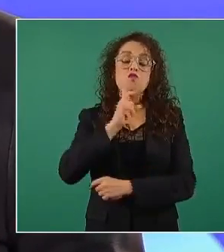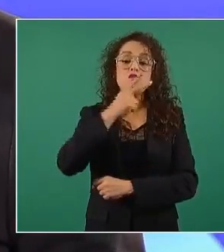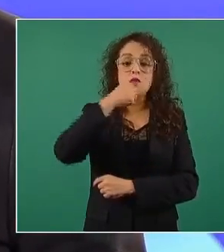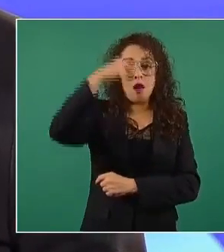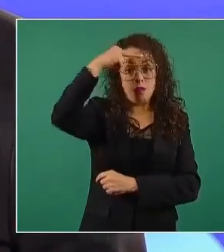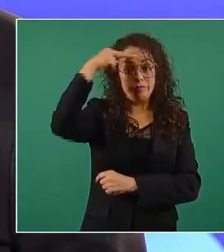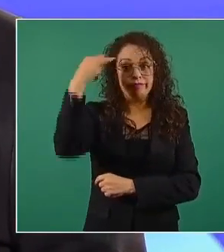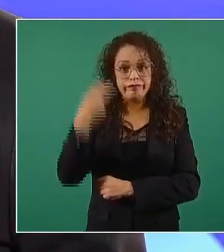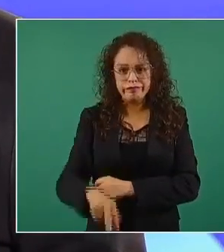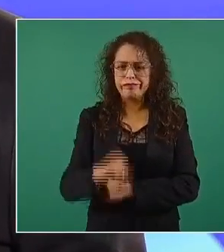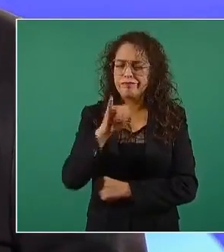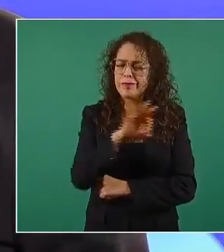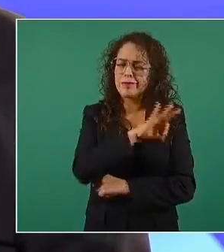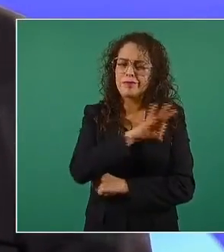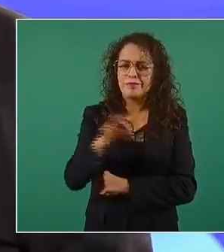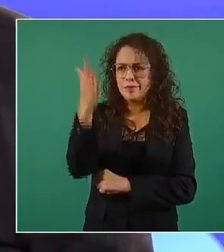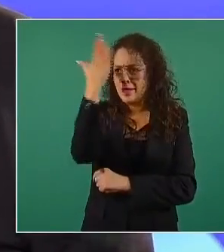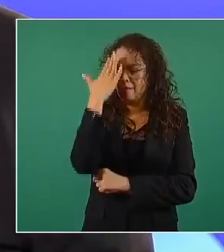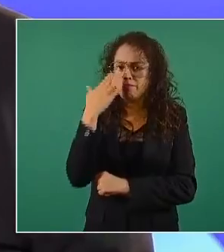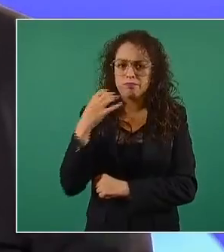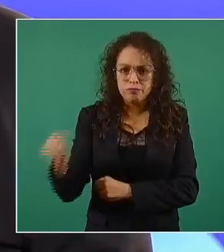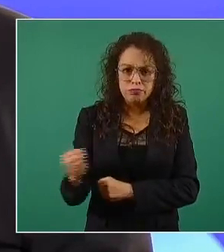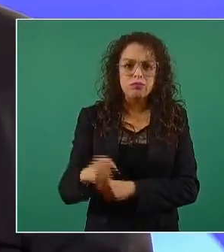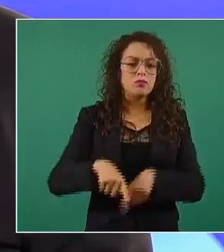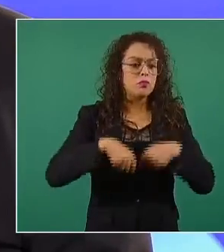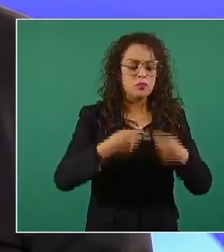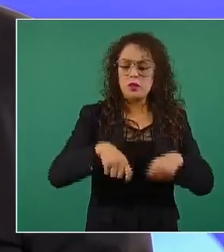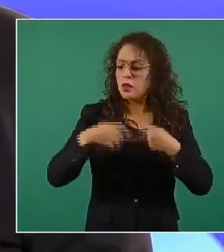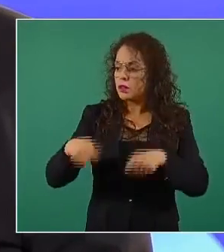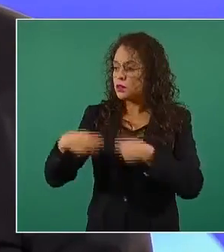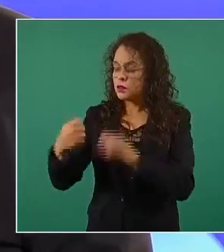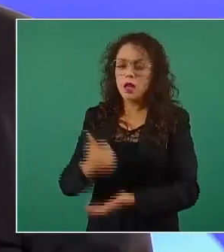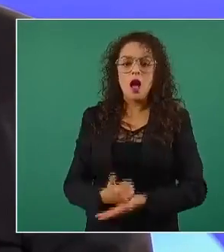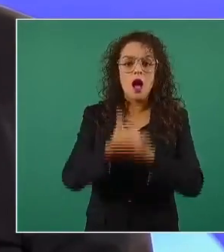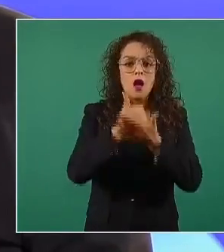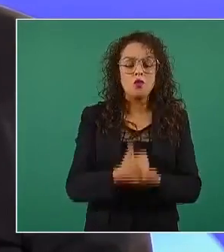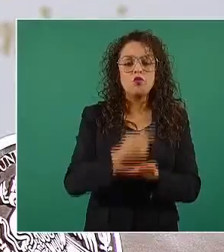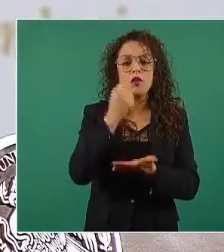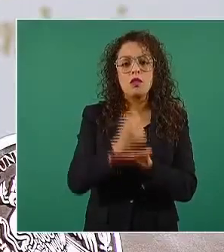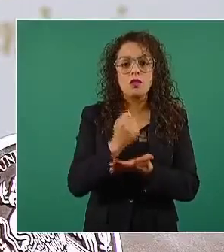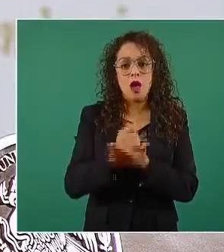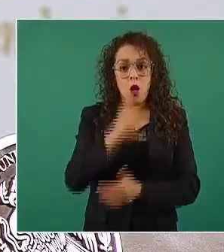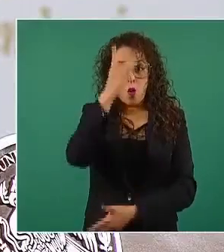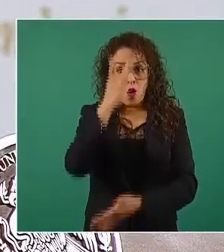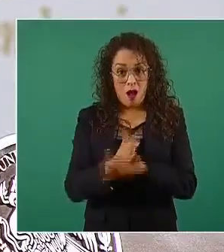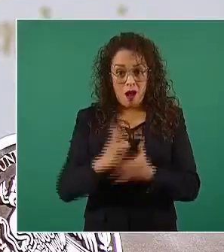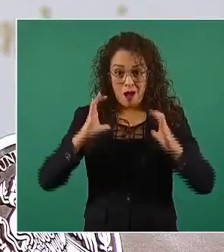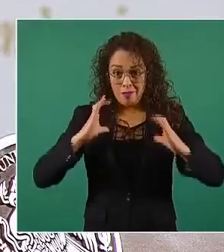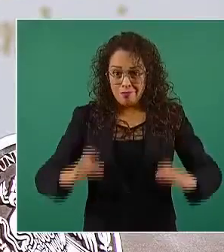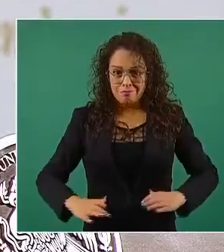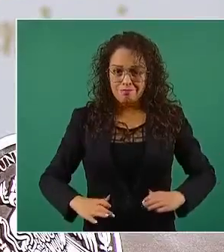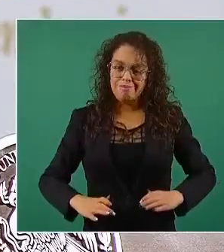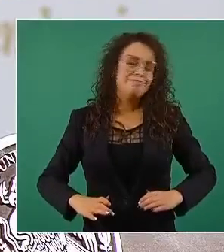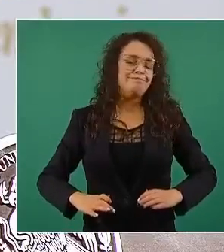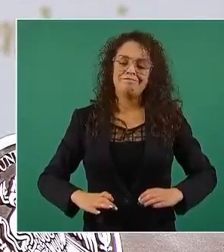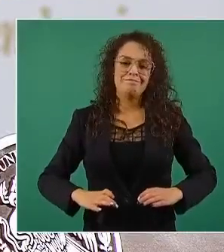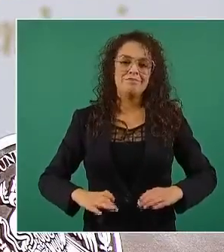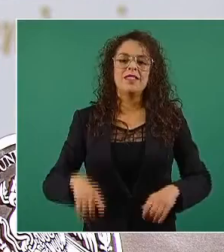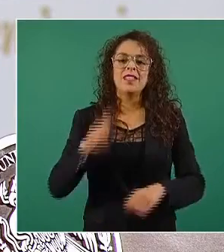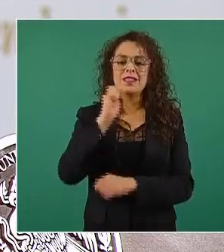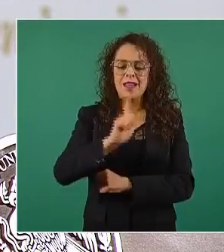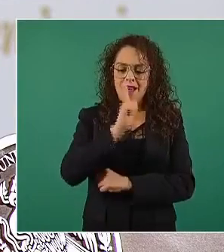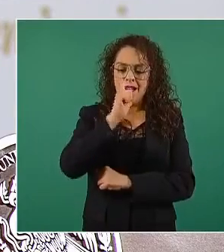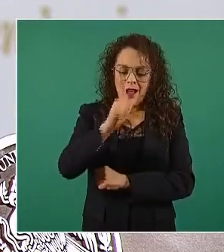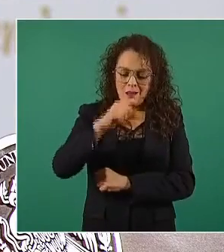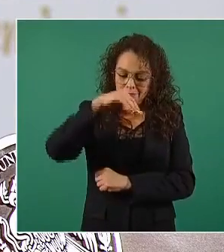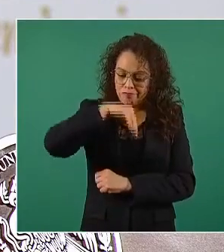durante 25 años se han rehabilitado no solo los cuerpos, sino el espíritu de este gran país. Este convenio